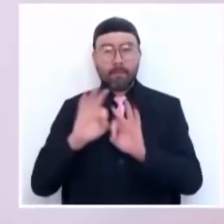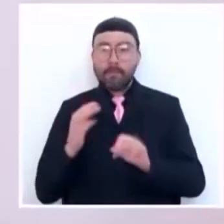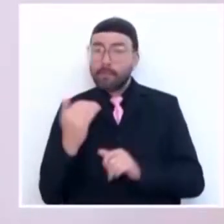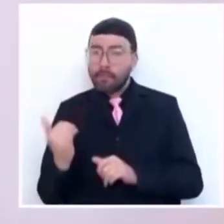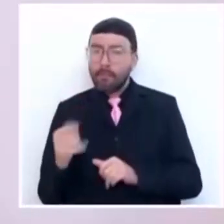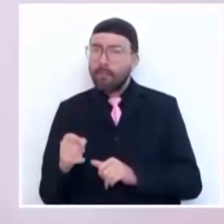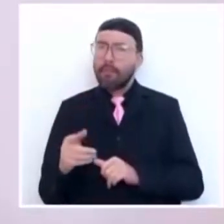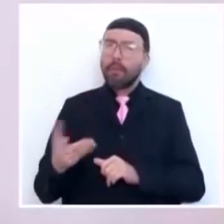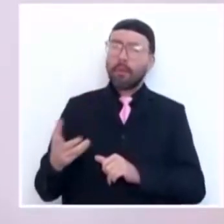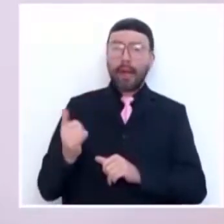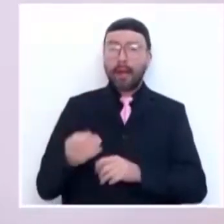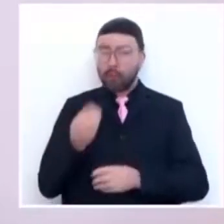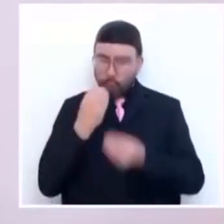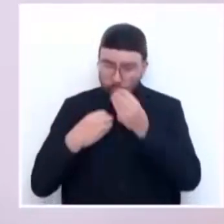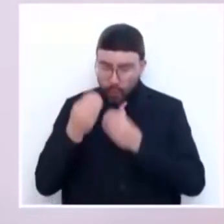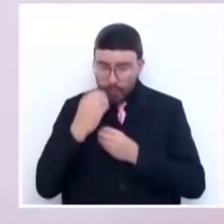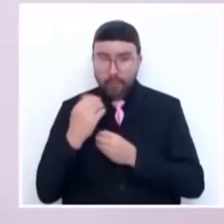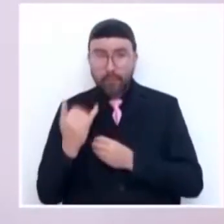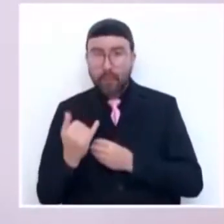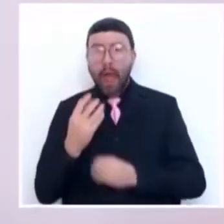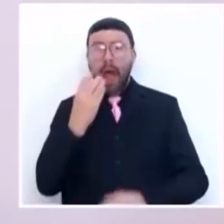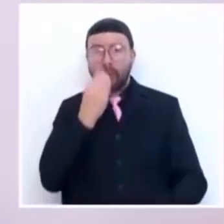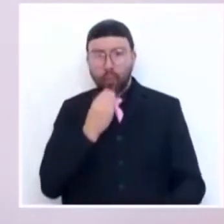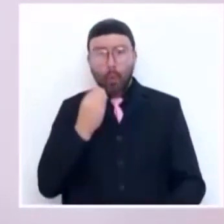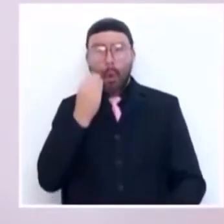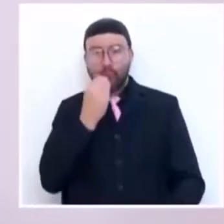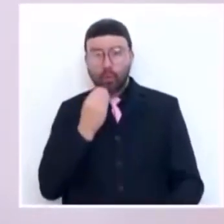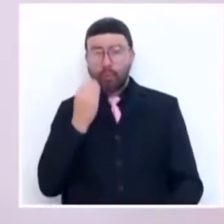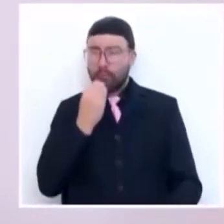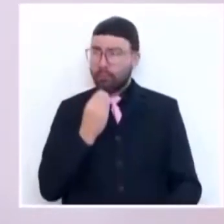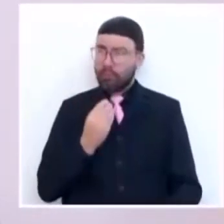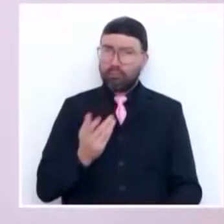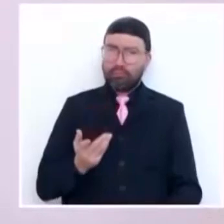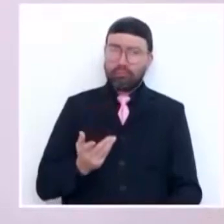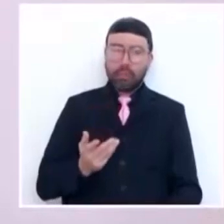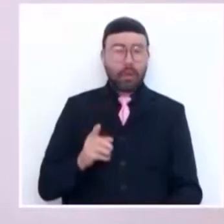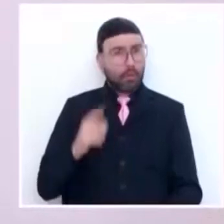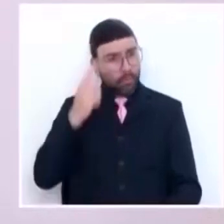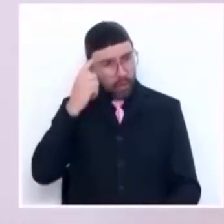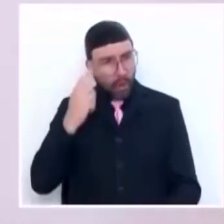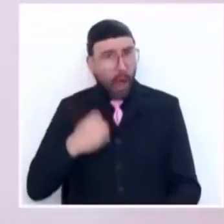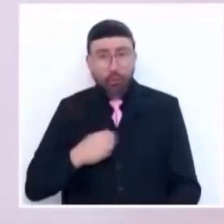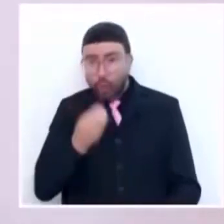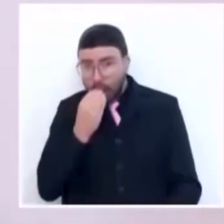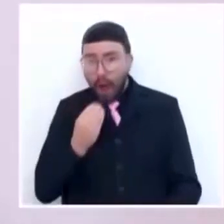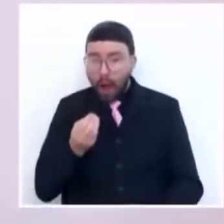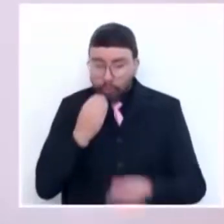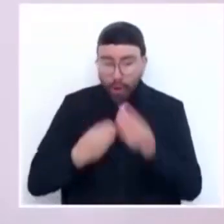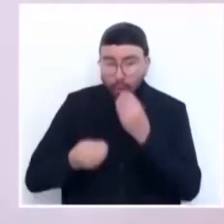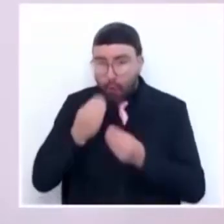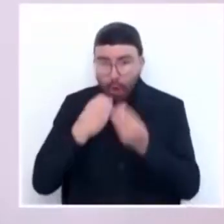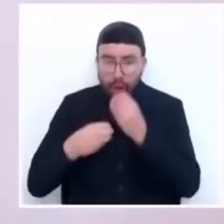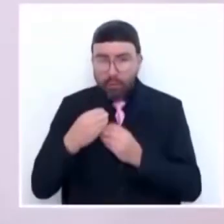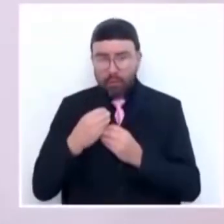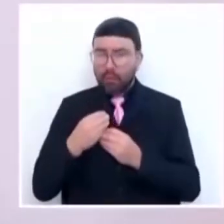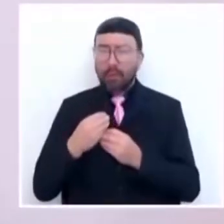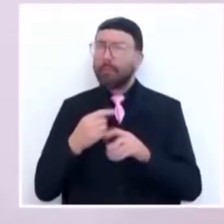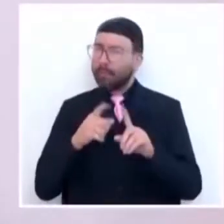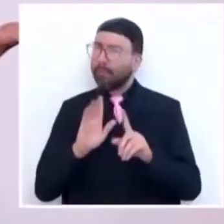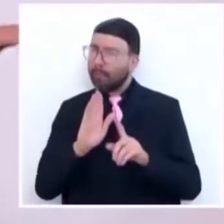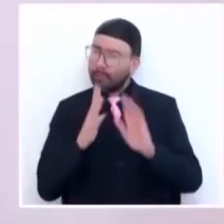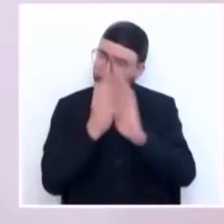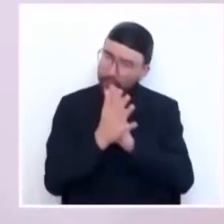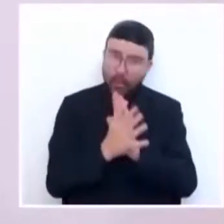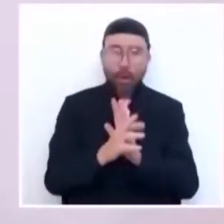son alimentos que no se mastican. Pues todos creemos pues, que alimento es lo que yo como, lo que me estoy llevando acá, pero vamos a hablar de ese